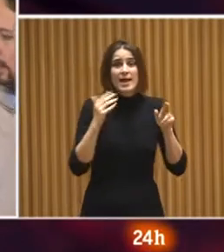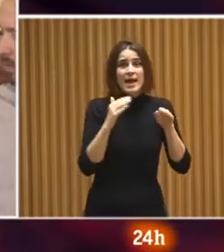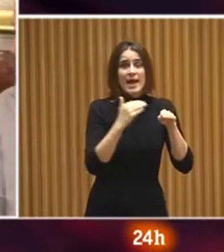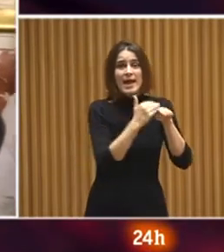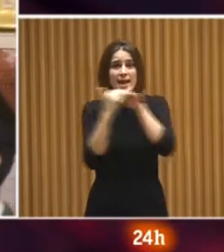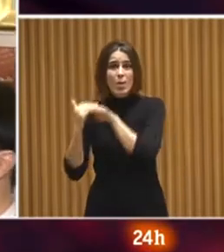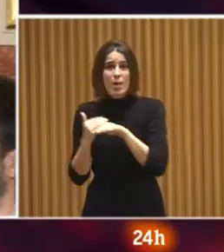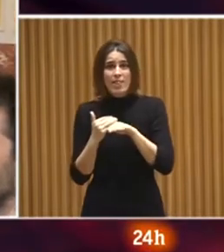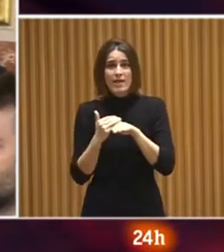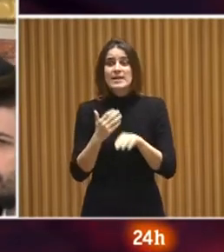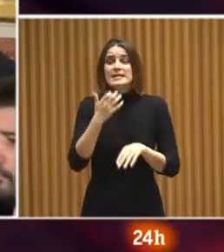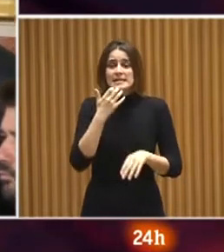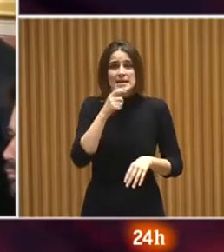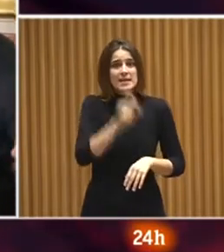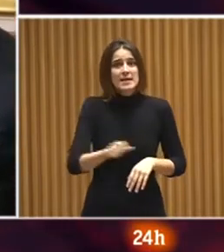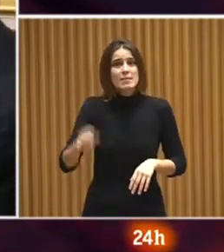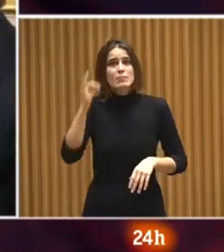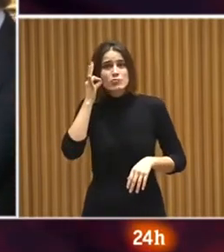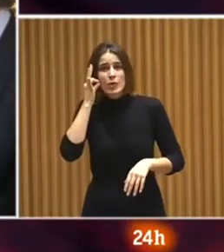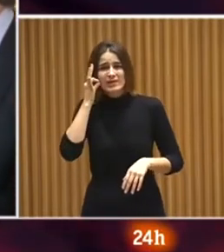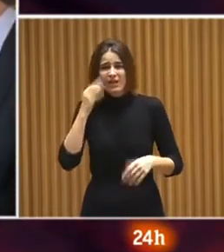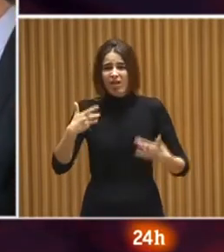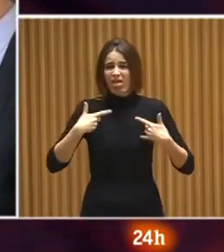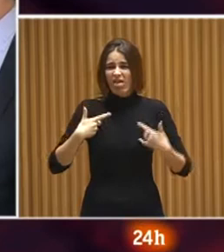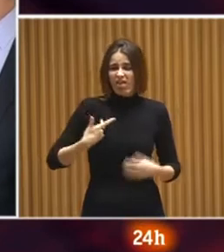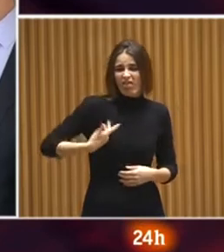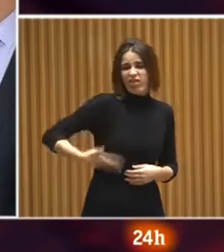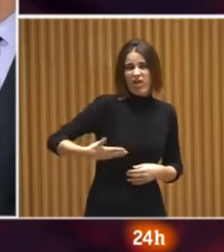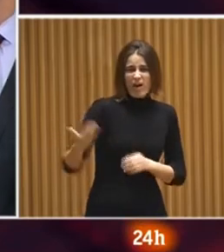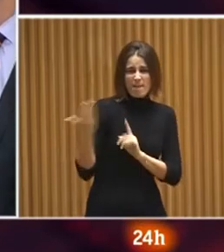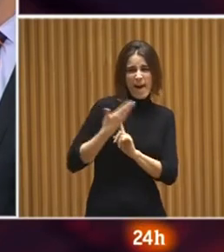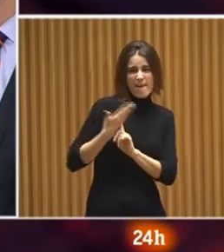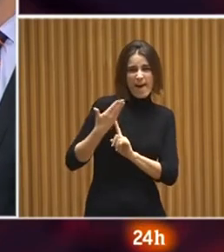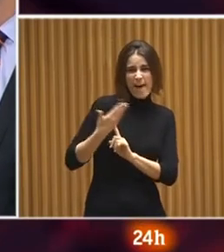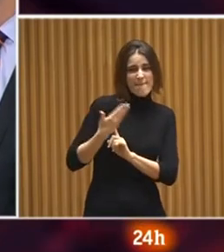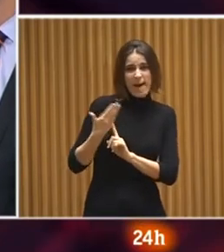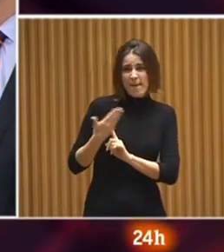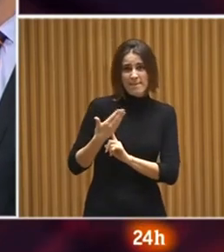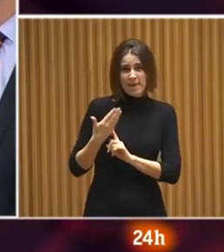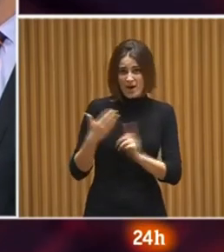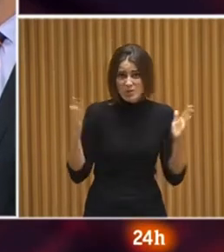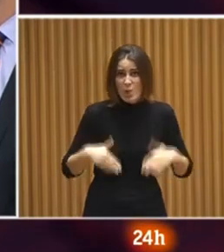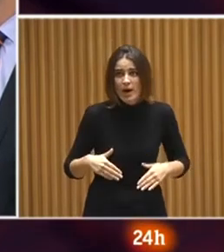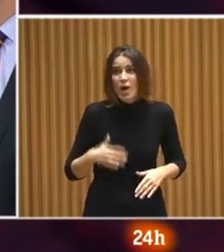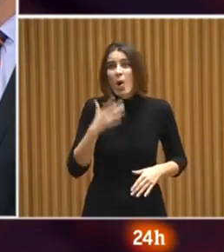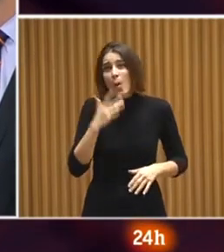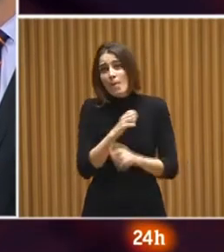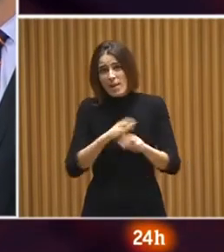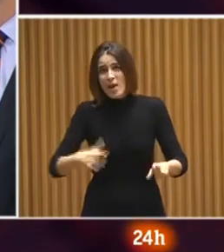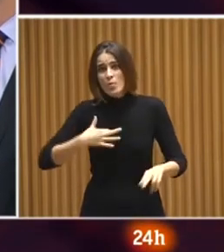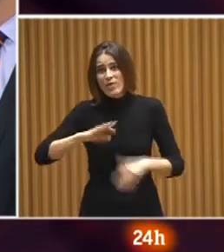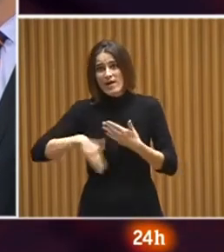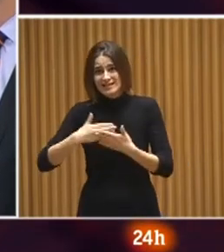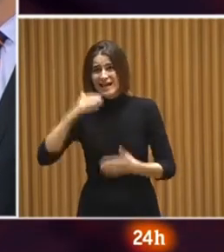mujeres sufren vejaciones y golpes o, en última instancia, son asesinadas. 55 en este